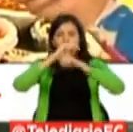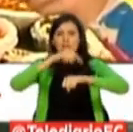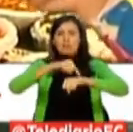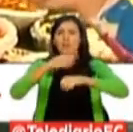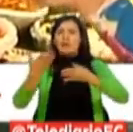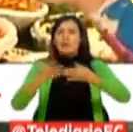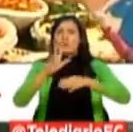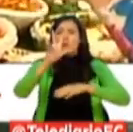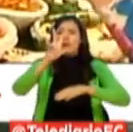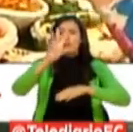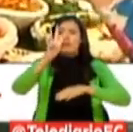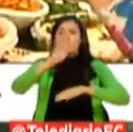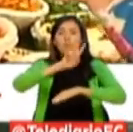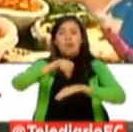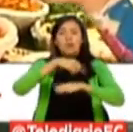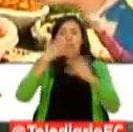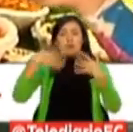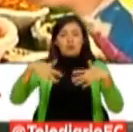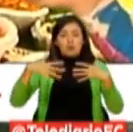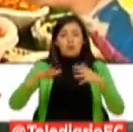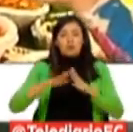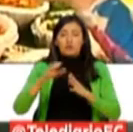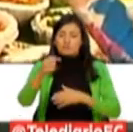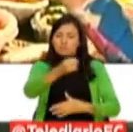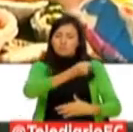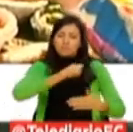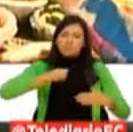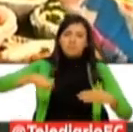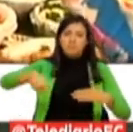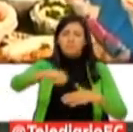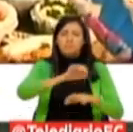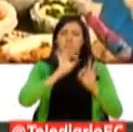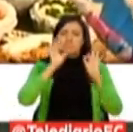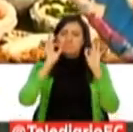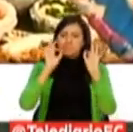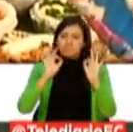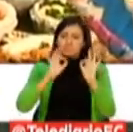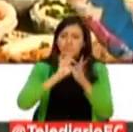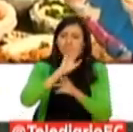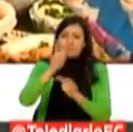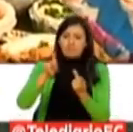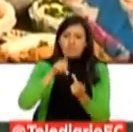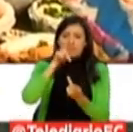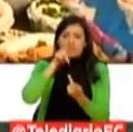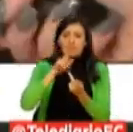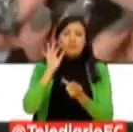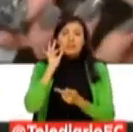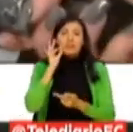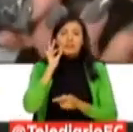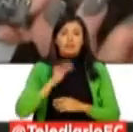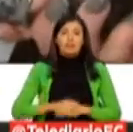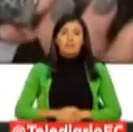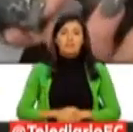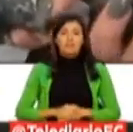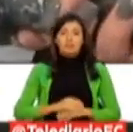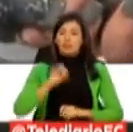horitas porque la preparación de la fanesca tiene que ser bien específica y bien rica. Los